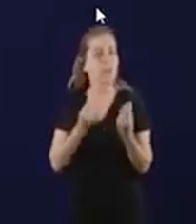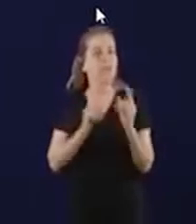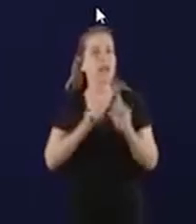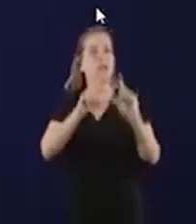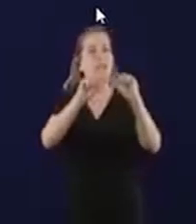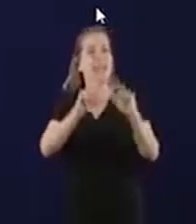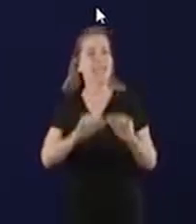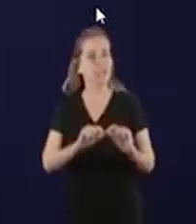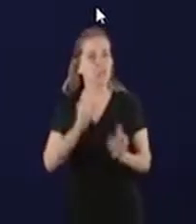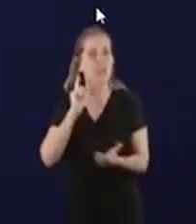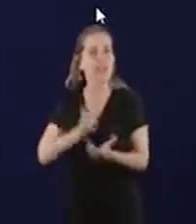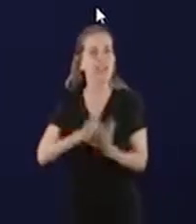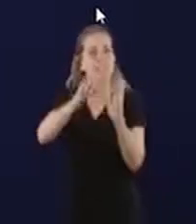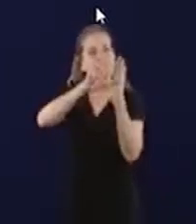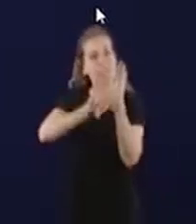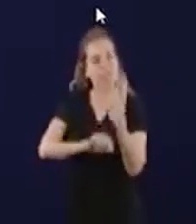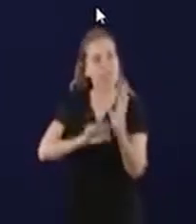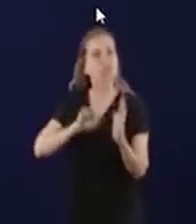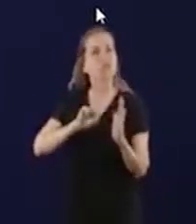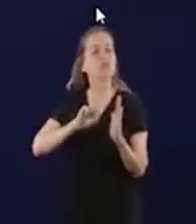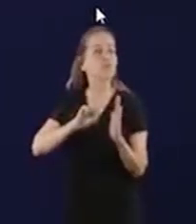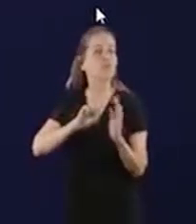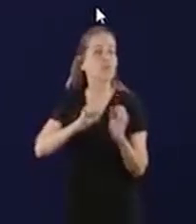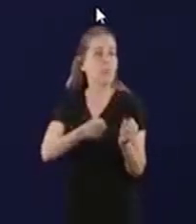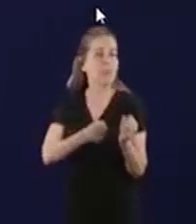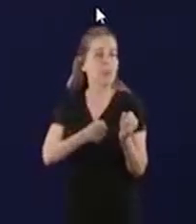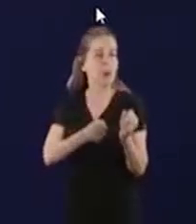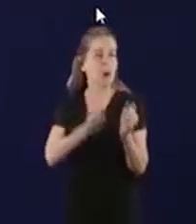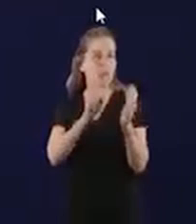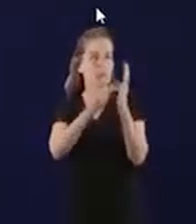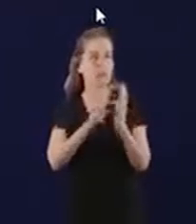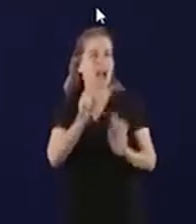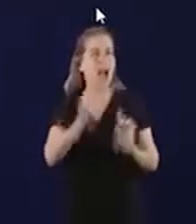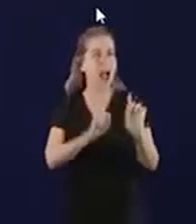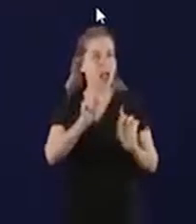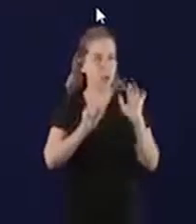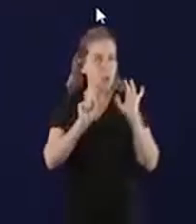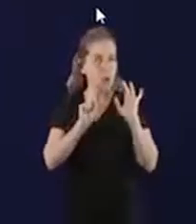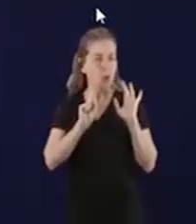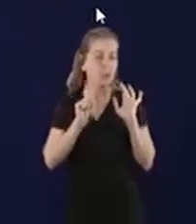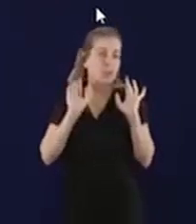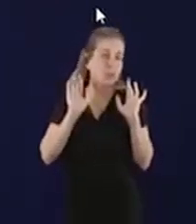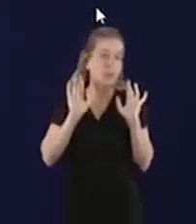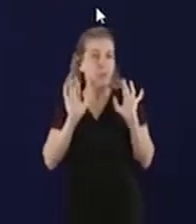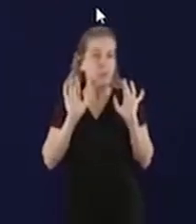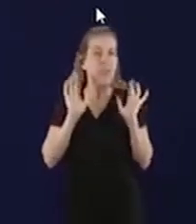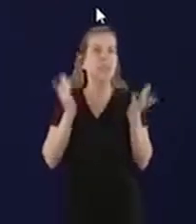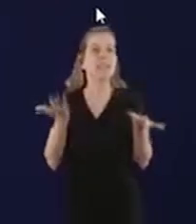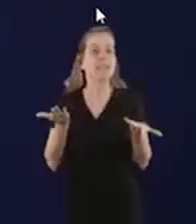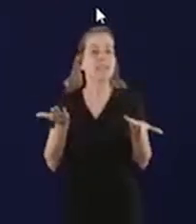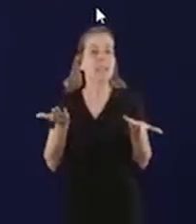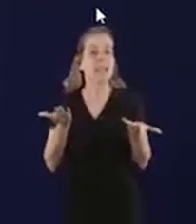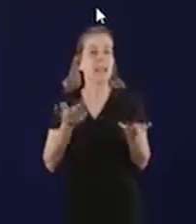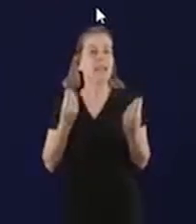decreto de necesidad de urgencia de desregulación económica presentado por el gobierno Por supuesto que la medida es